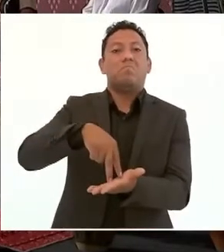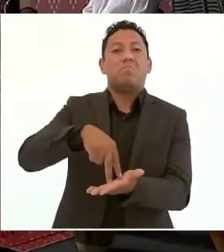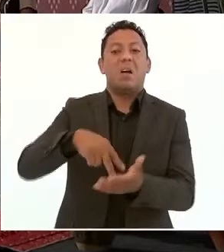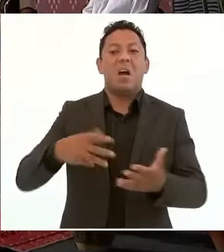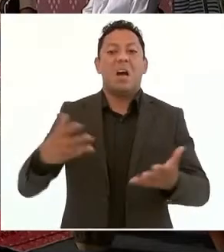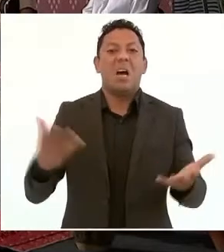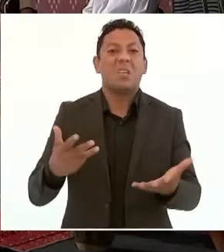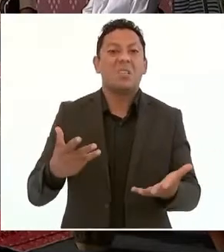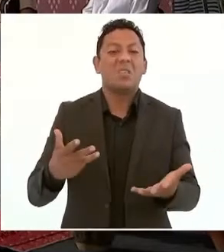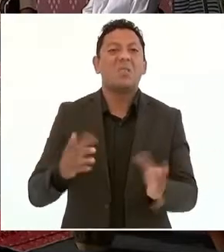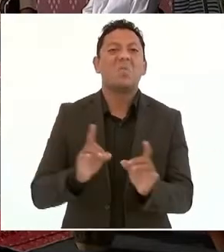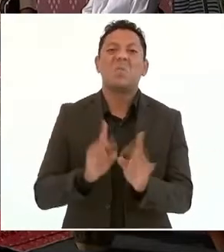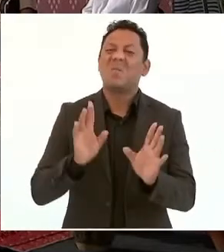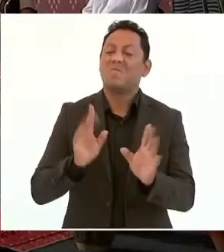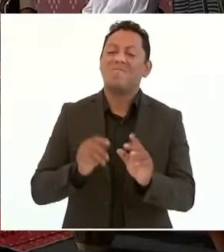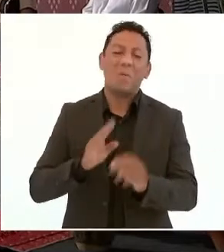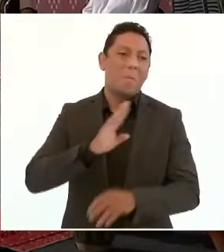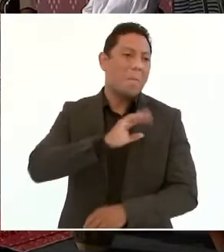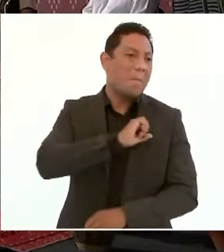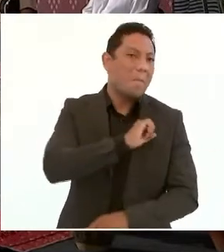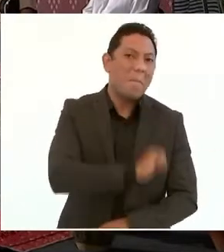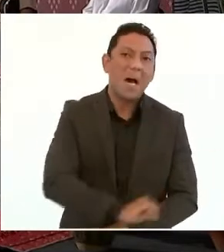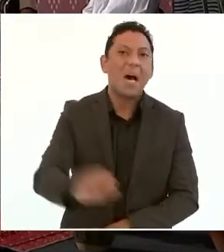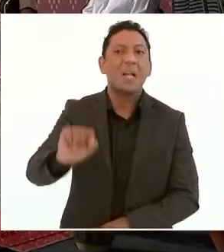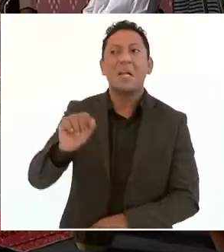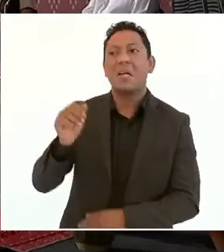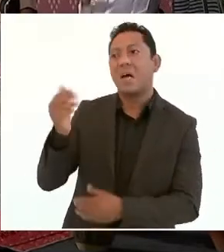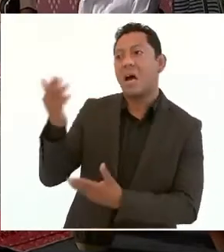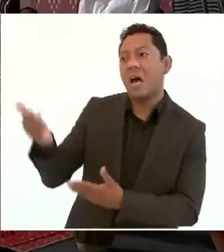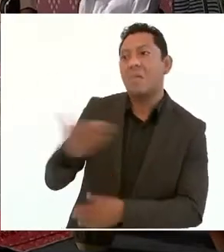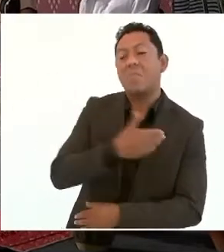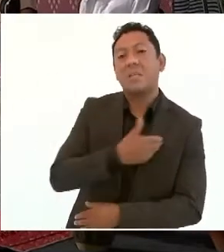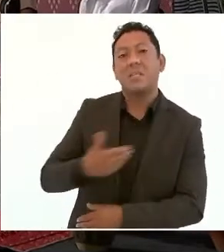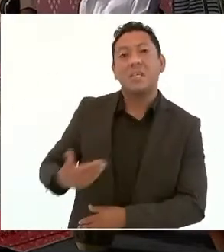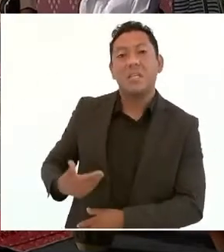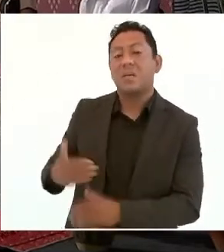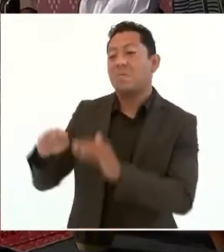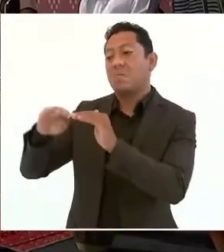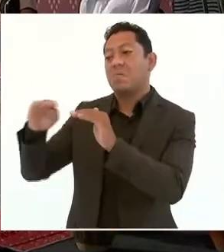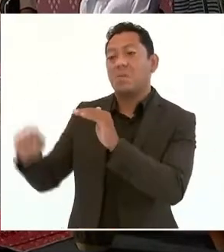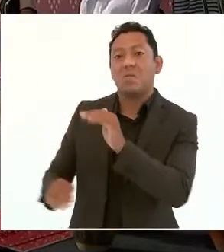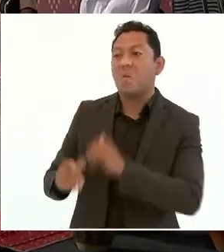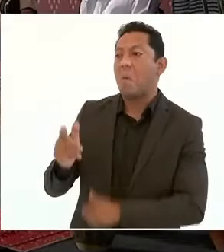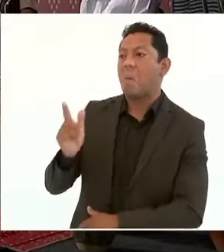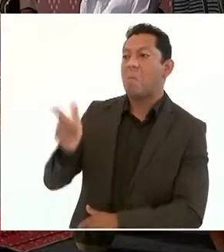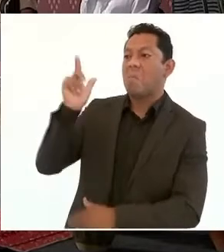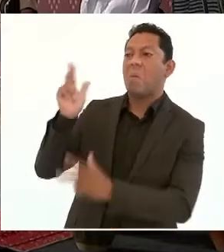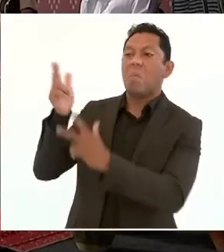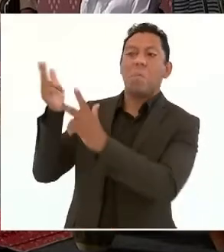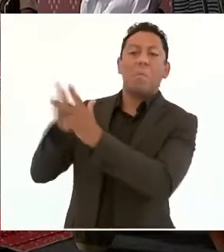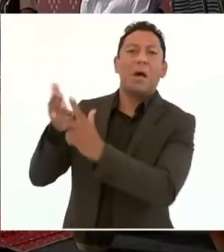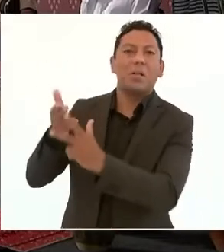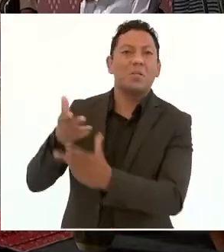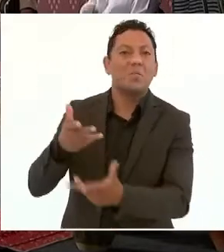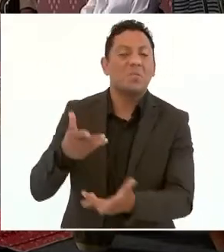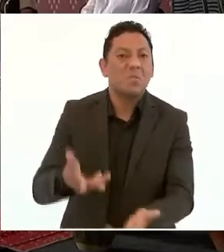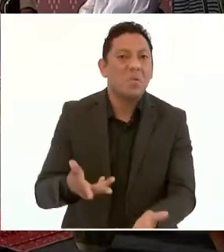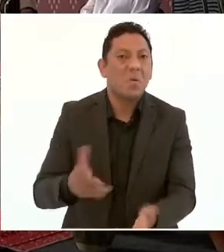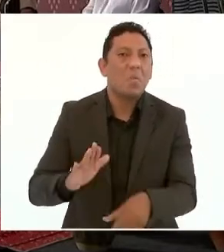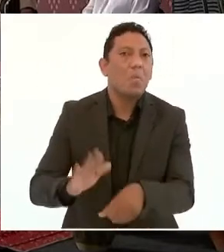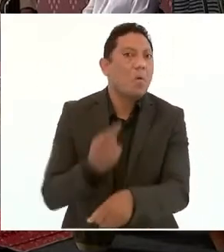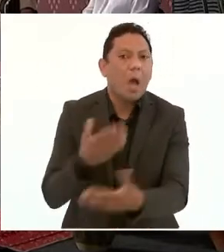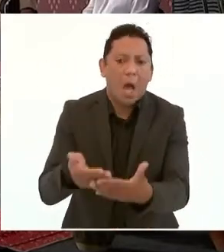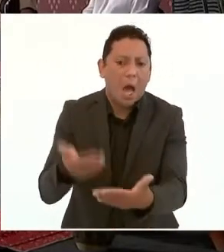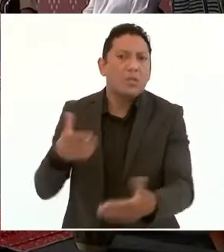fue asesinar cobardemente al presidente y vicepresidente legalmente ungidos por el